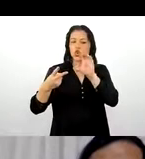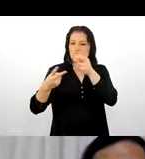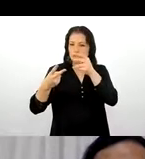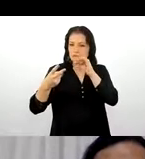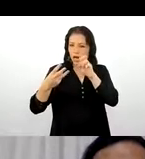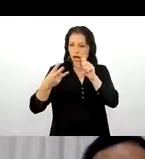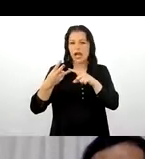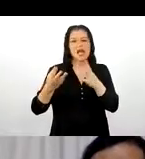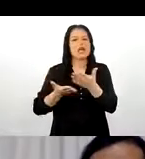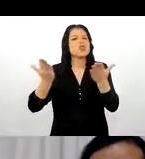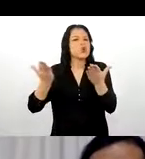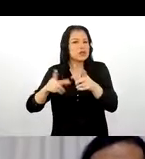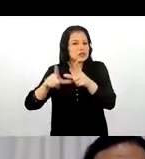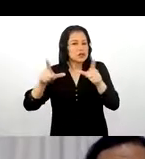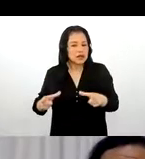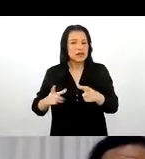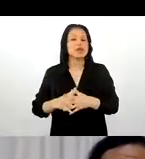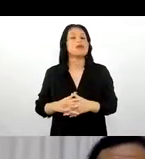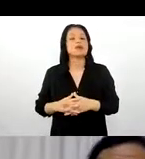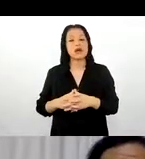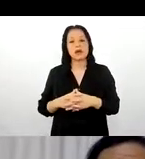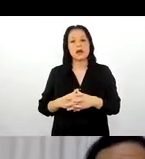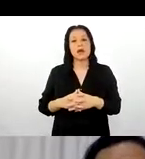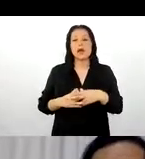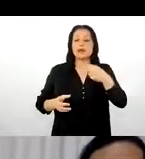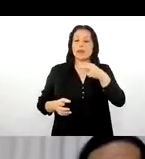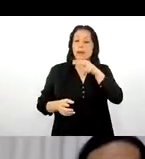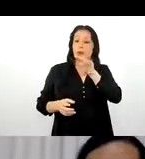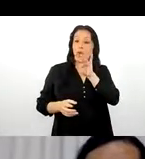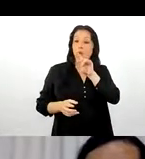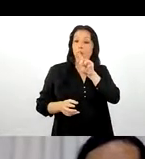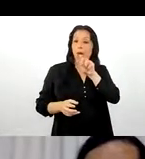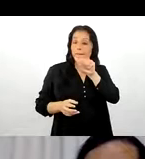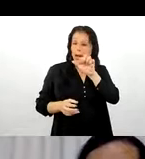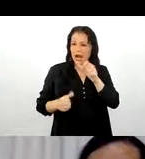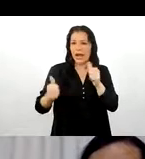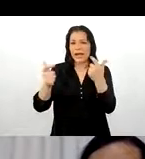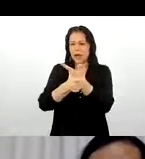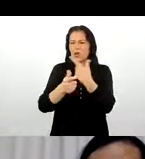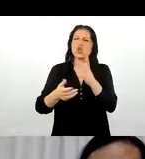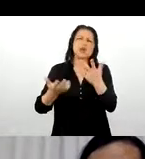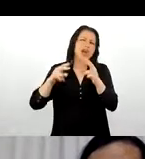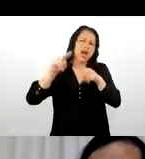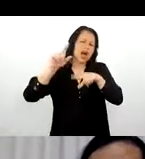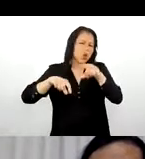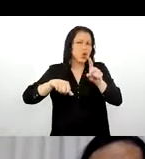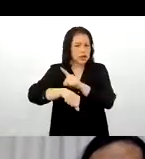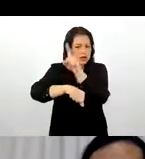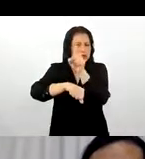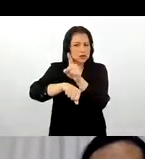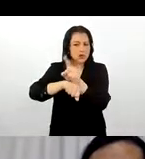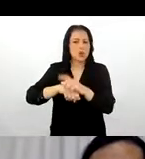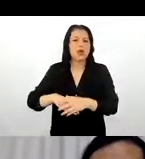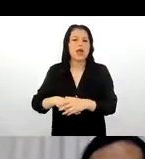se encuentran en la parte de Huamanga a unas horas, justo sentadas en un